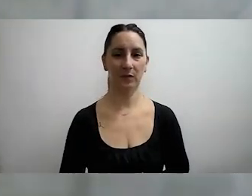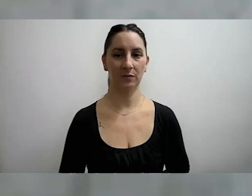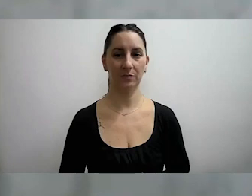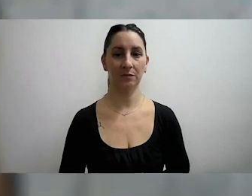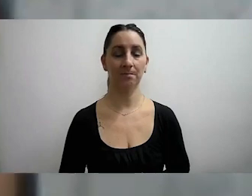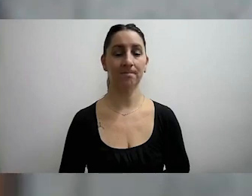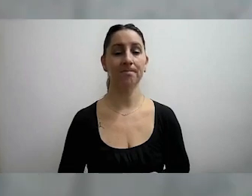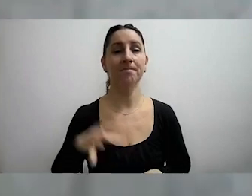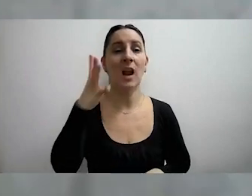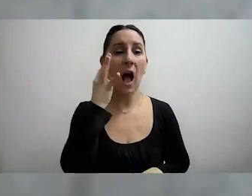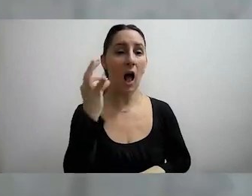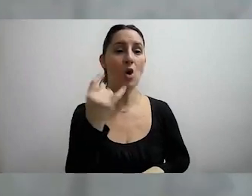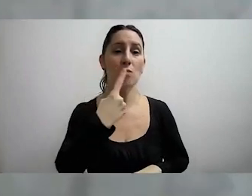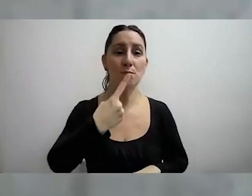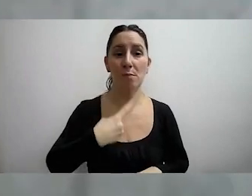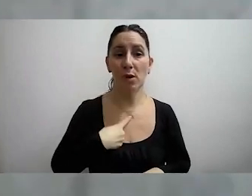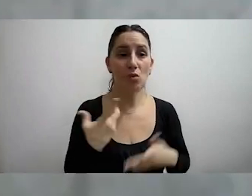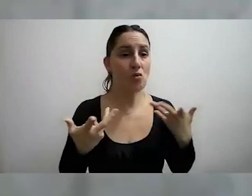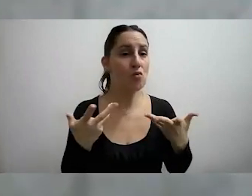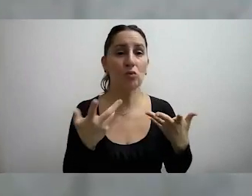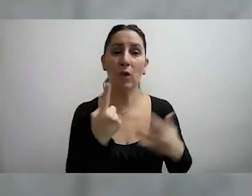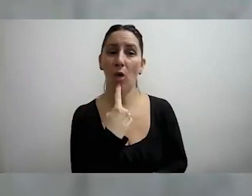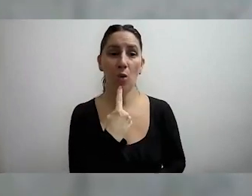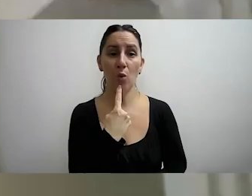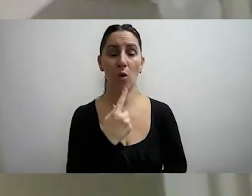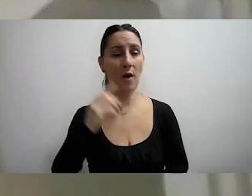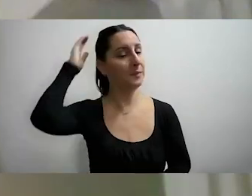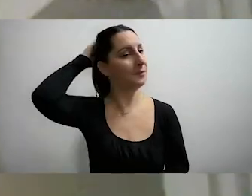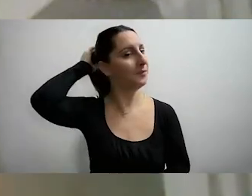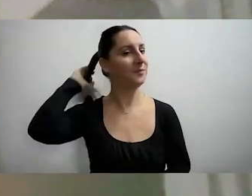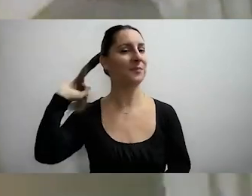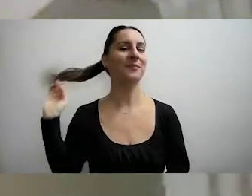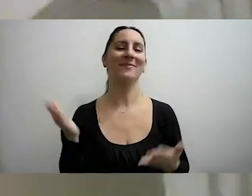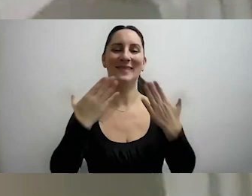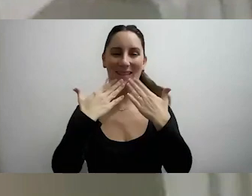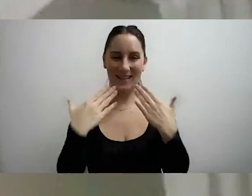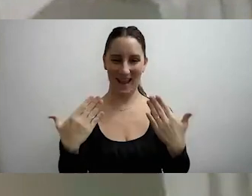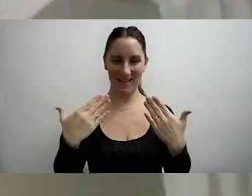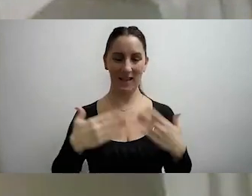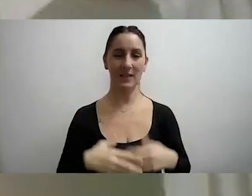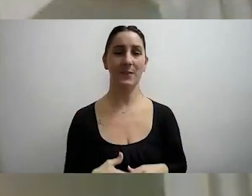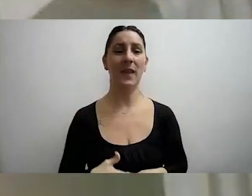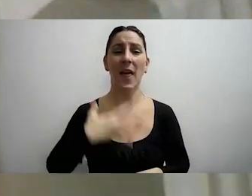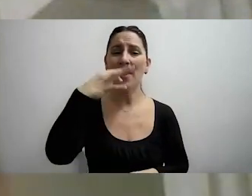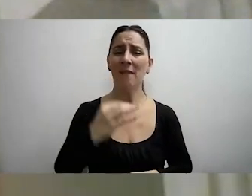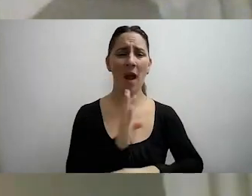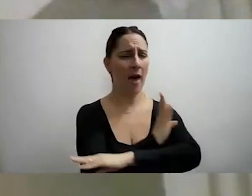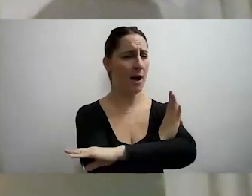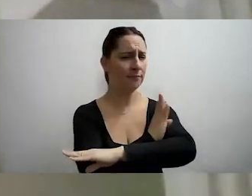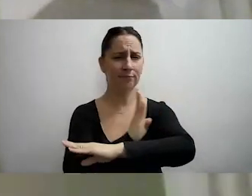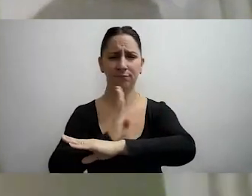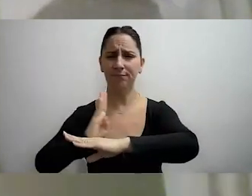alguna consulta, no sé si tienen alguna inquietud. Gracias, Edgardo. No, de La nada, verdad me pareció Agustina. tan